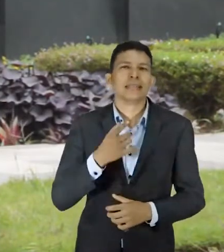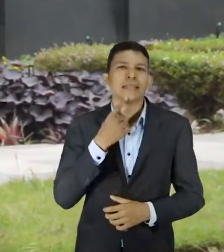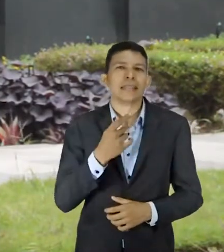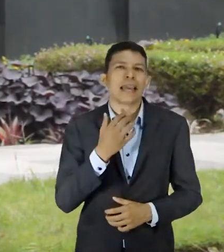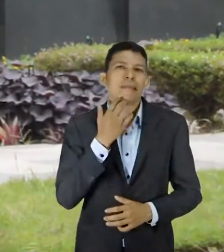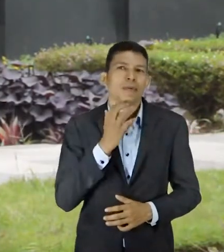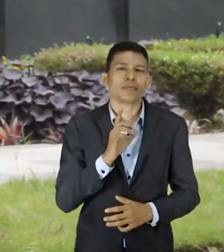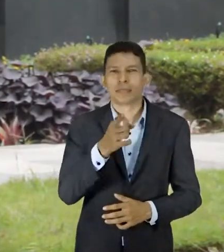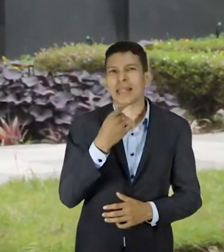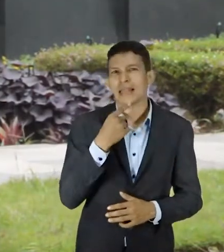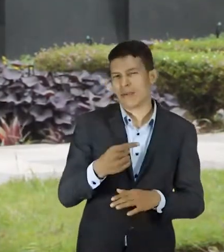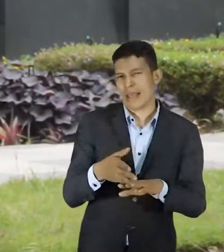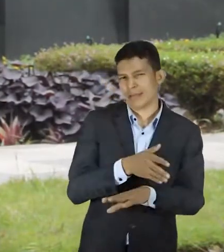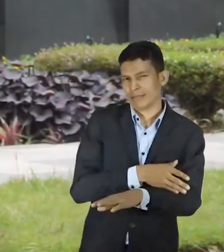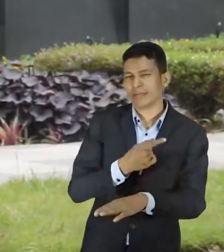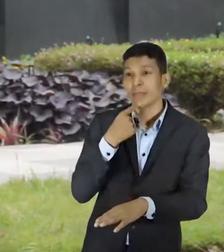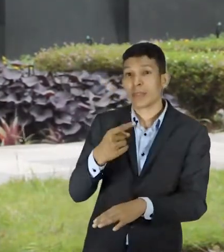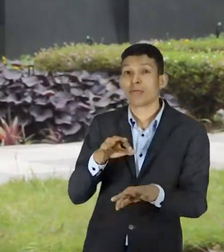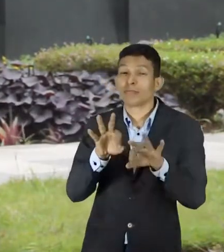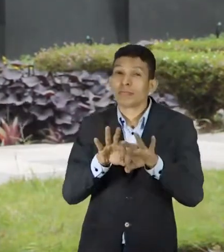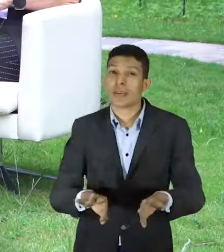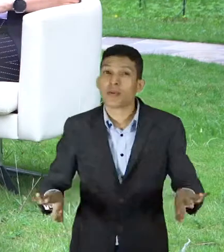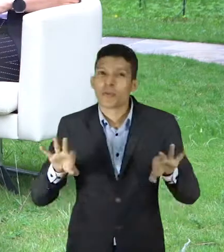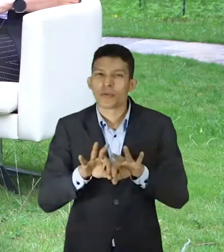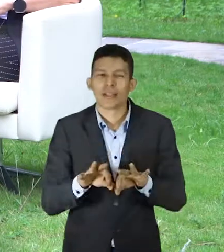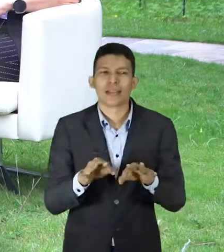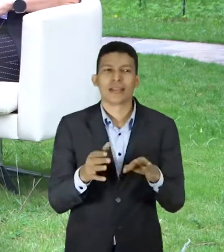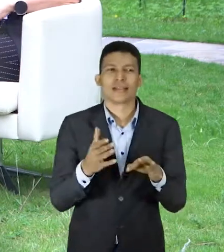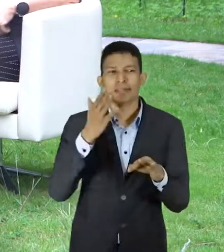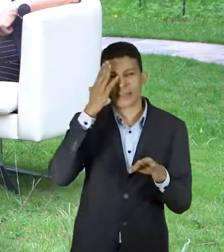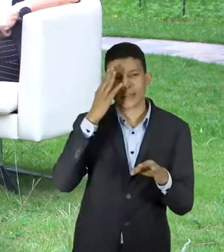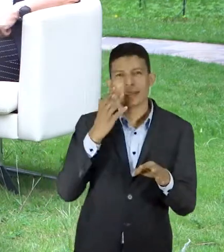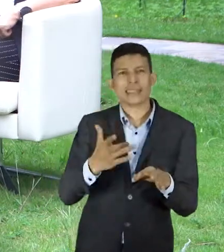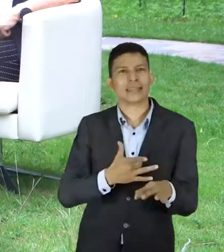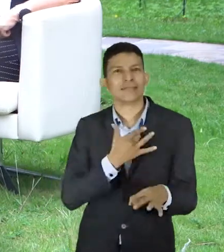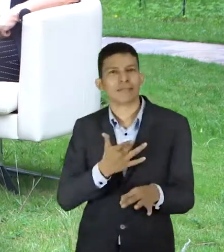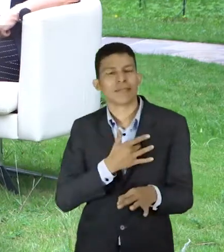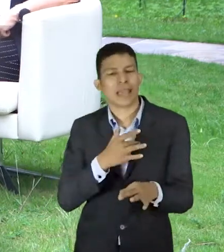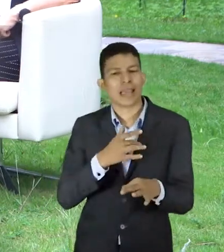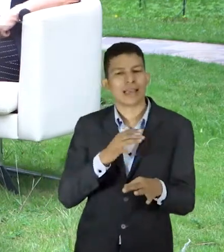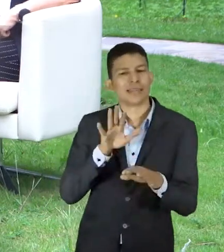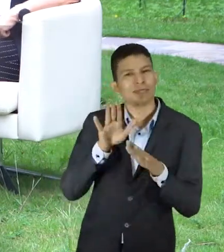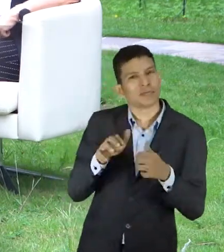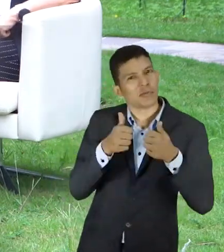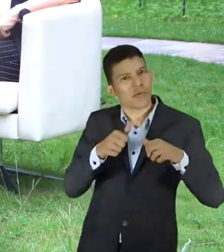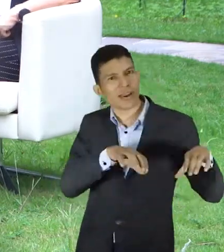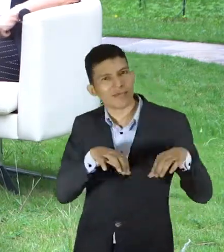cuando llegan esos momentos que no son tan rosa, ¿cuáles son esos precisamente? A ver,